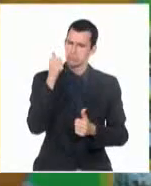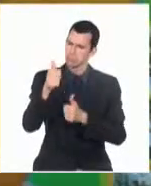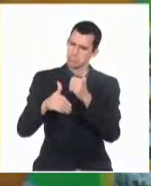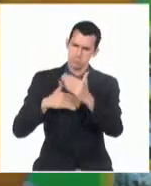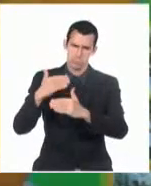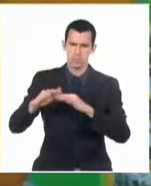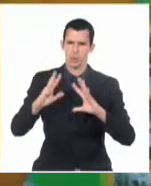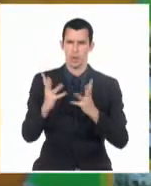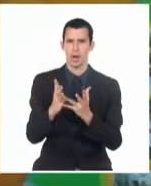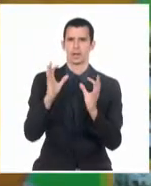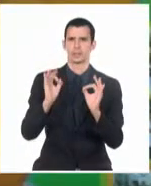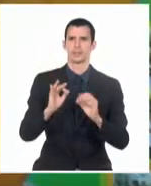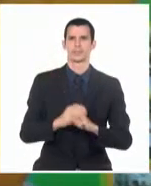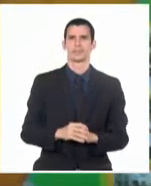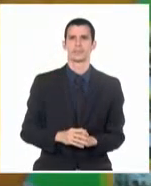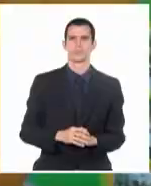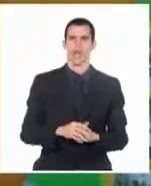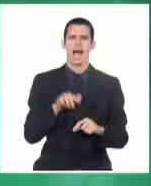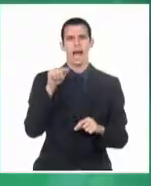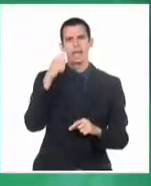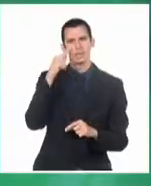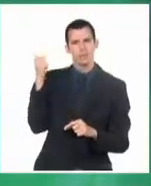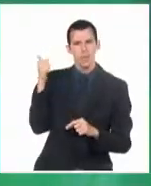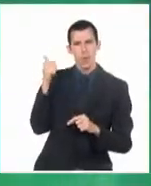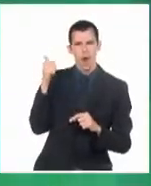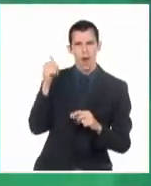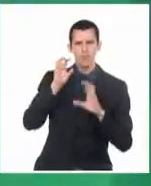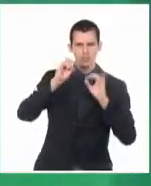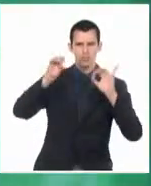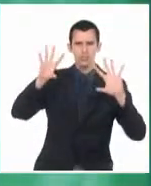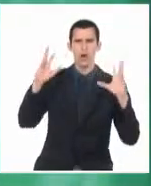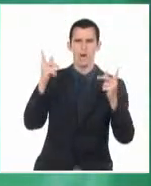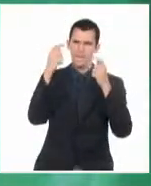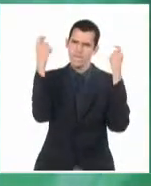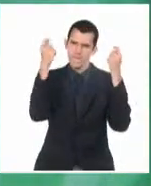dedicará varias jornadas a prever las infecciones de transmisión sexual